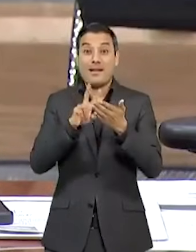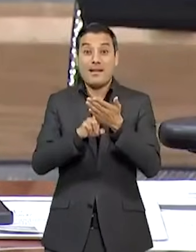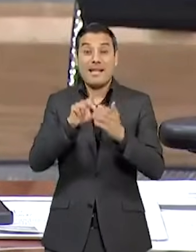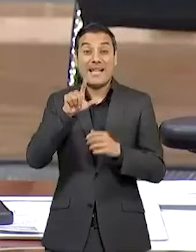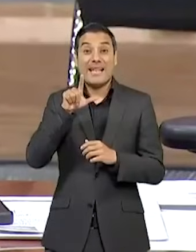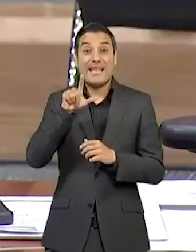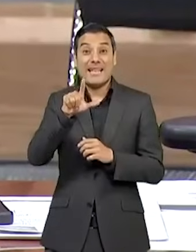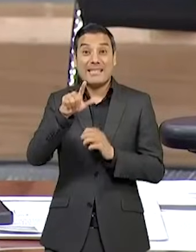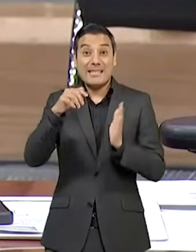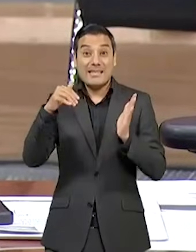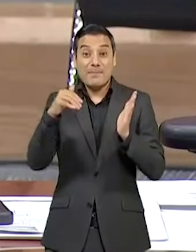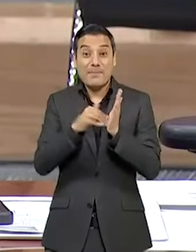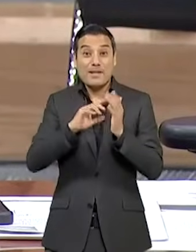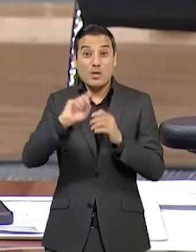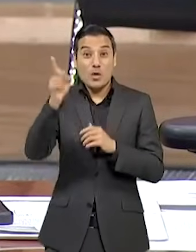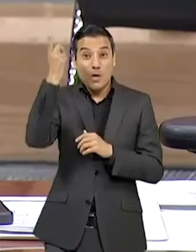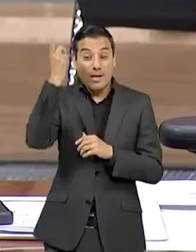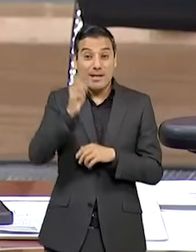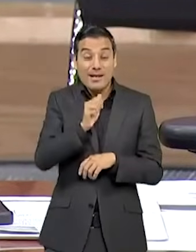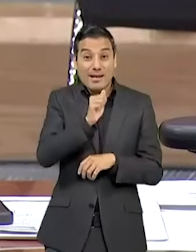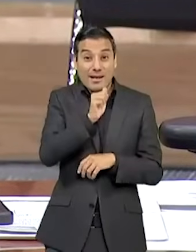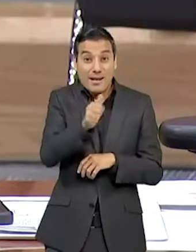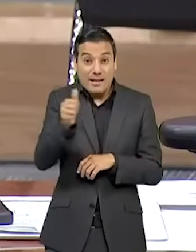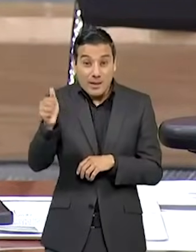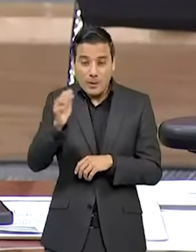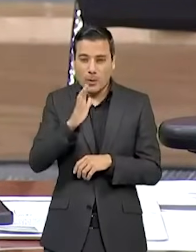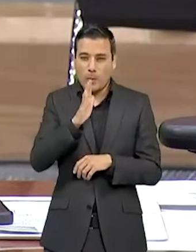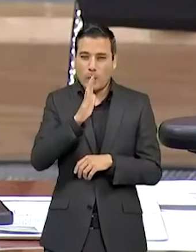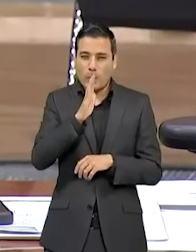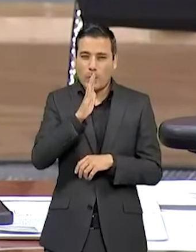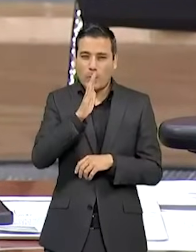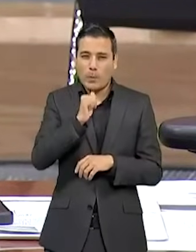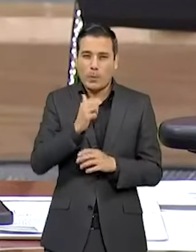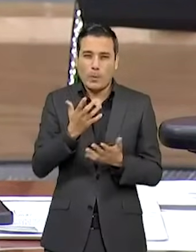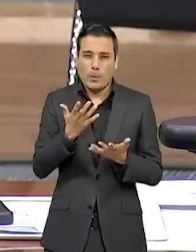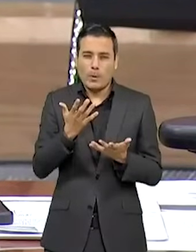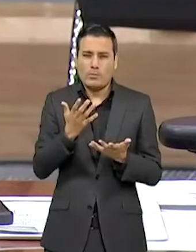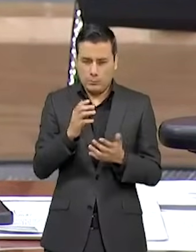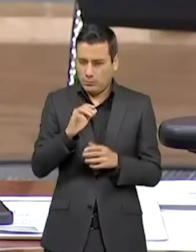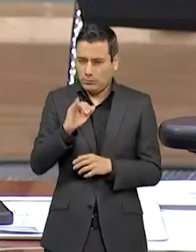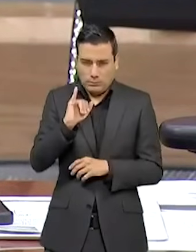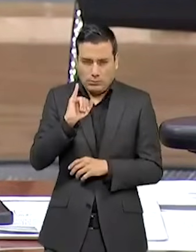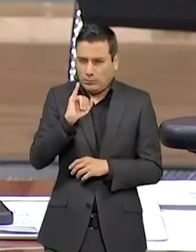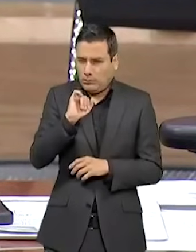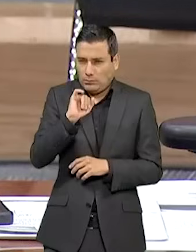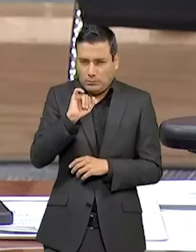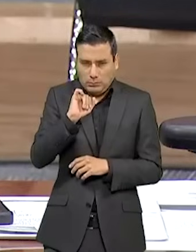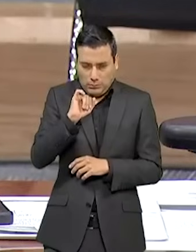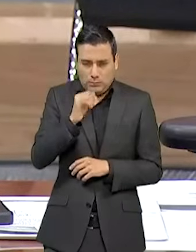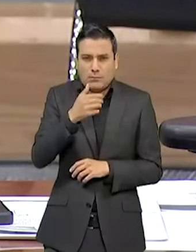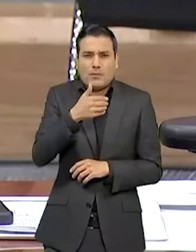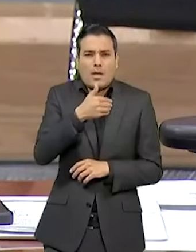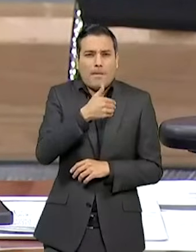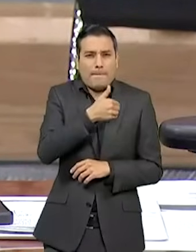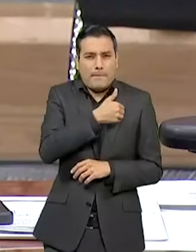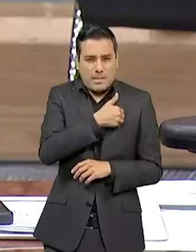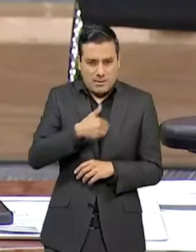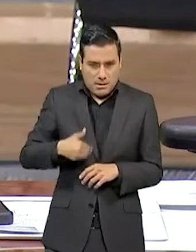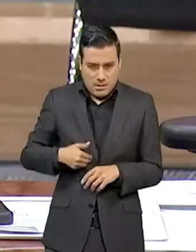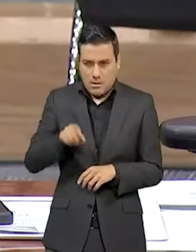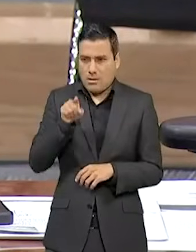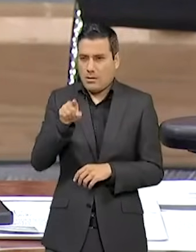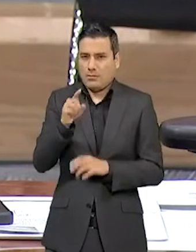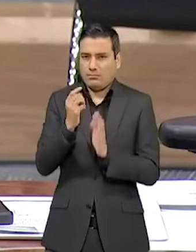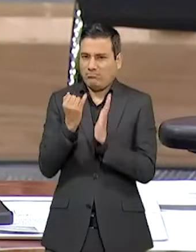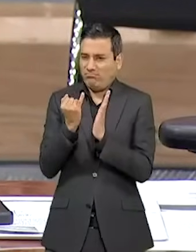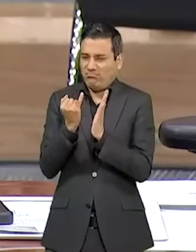$17,000 cada uno. Por supuesto que el presidente decidió